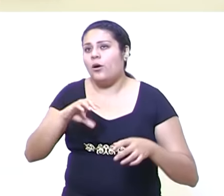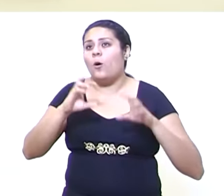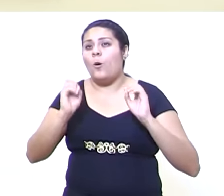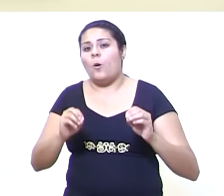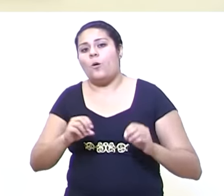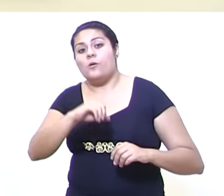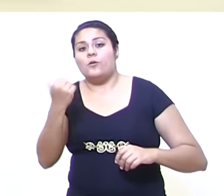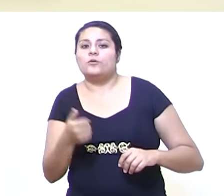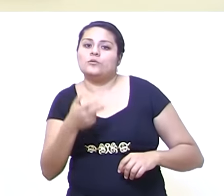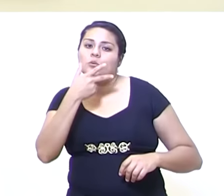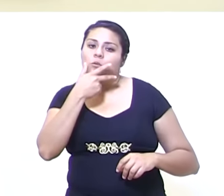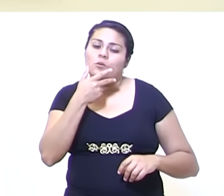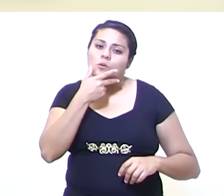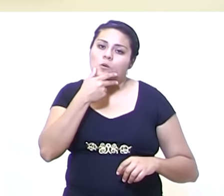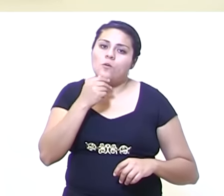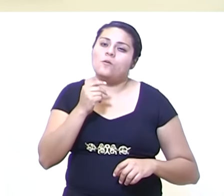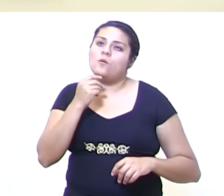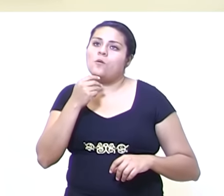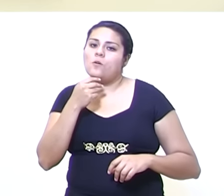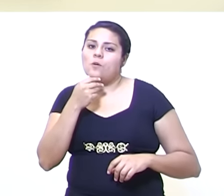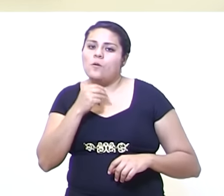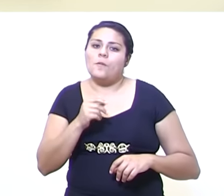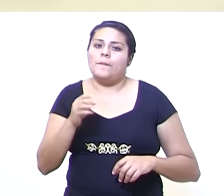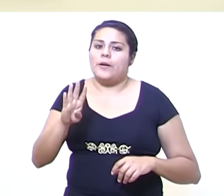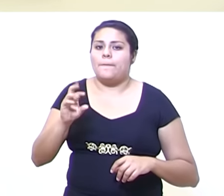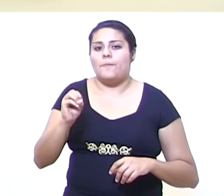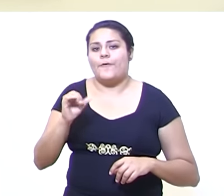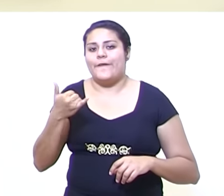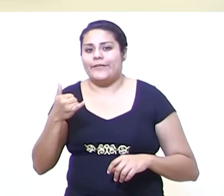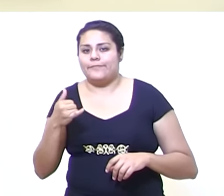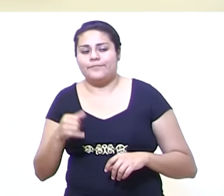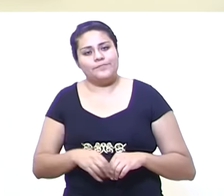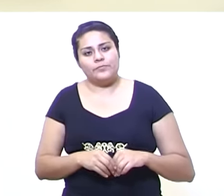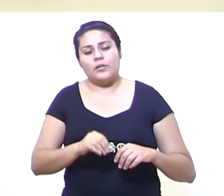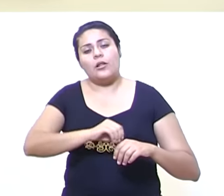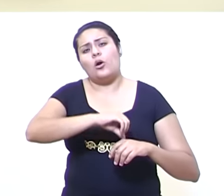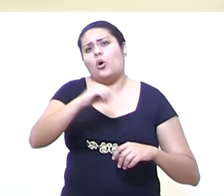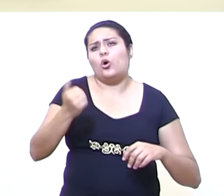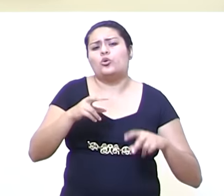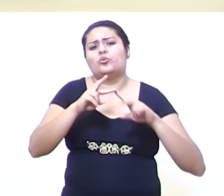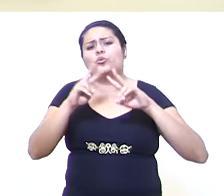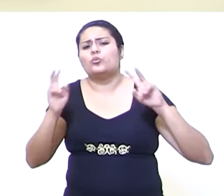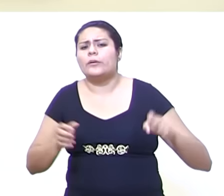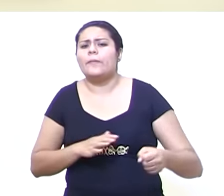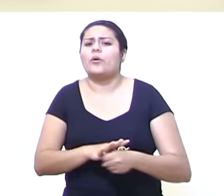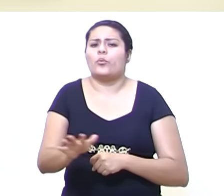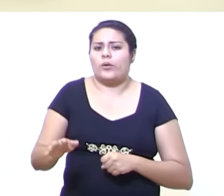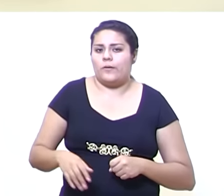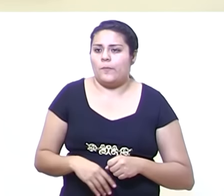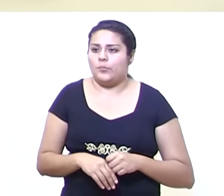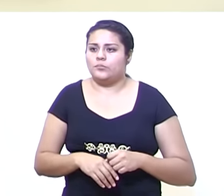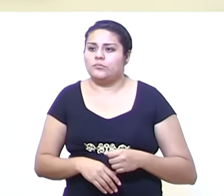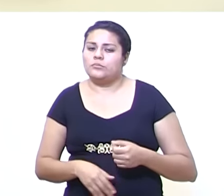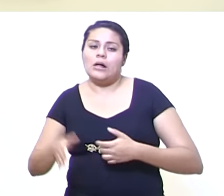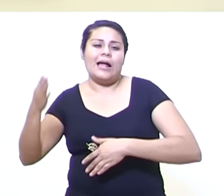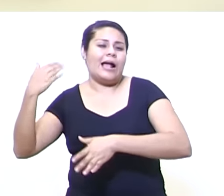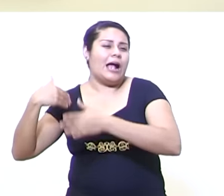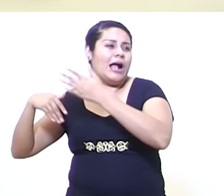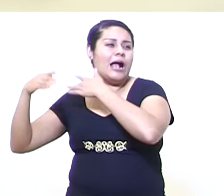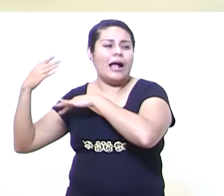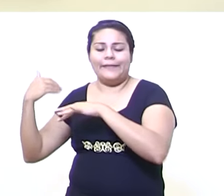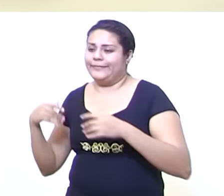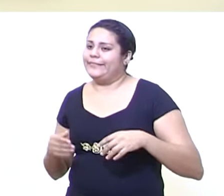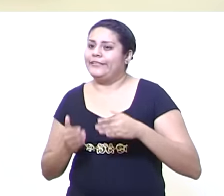Voy. Y hoy te propongo un nuevo título. El título es Había un